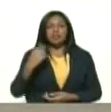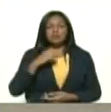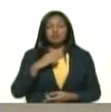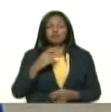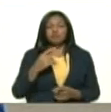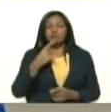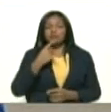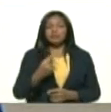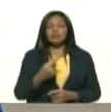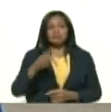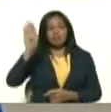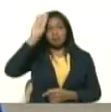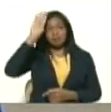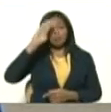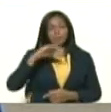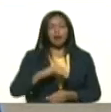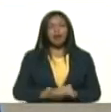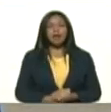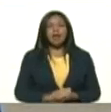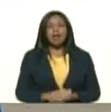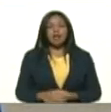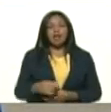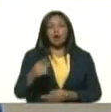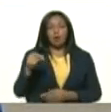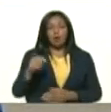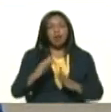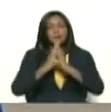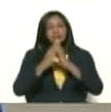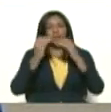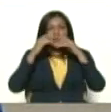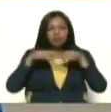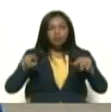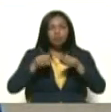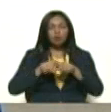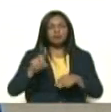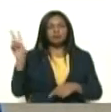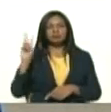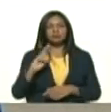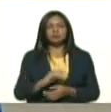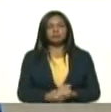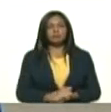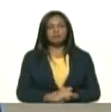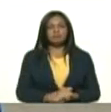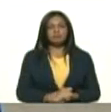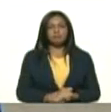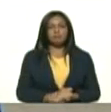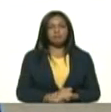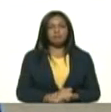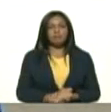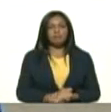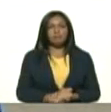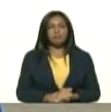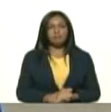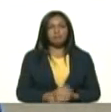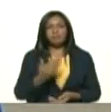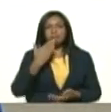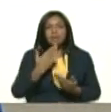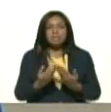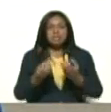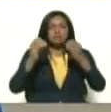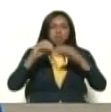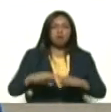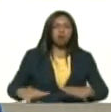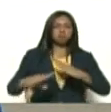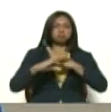Quiero darle las gracias al Papa Francisco por sus bendiciones sobre Venezuela y por pedir que cesen las sanciones y